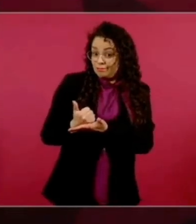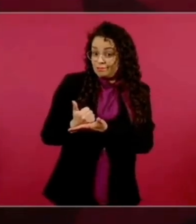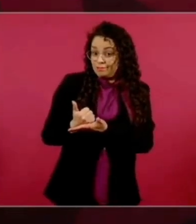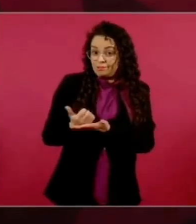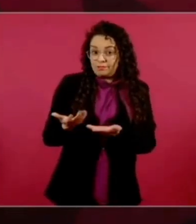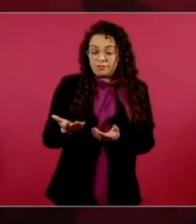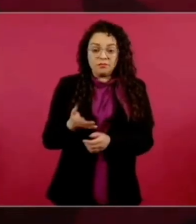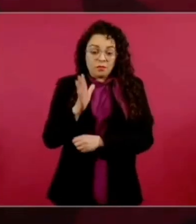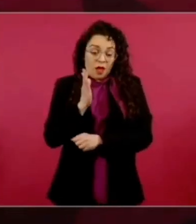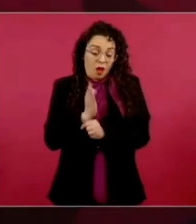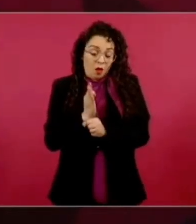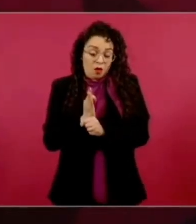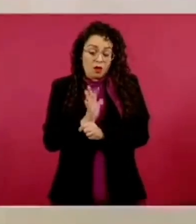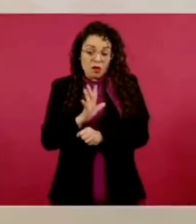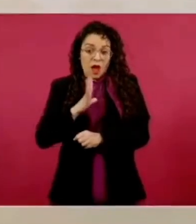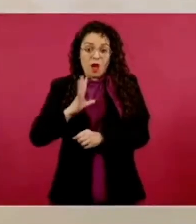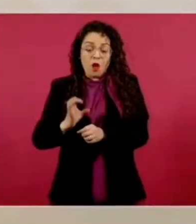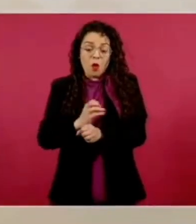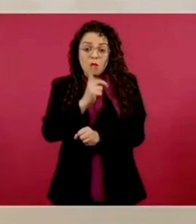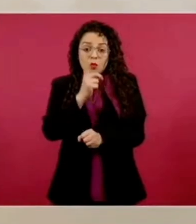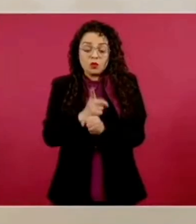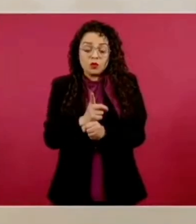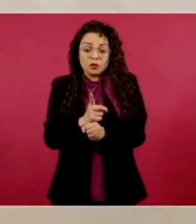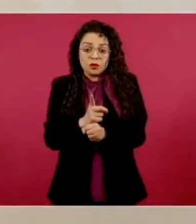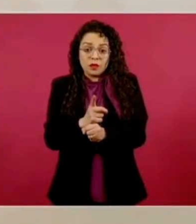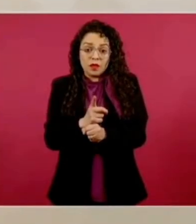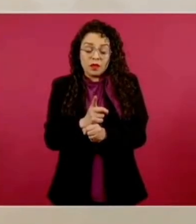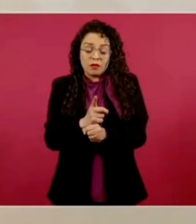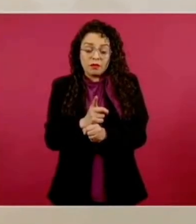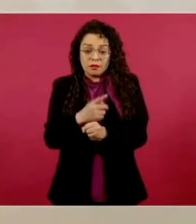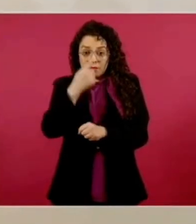¿Cómo va a ser eso de que el que